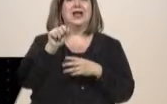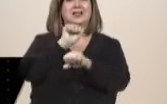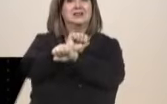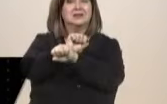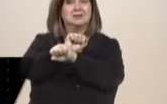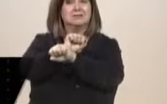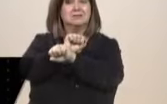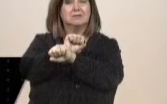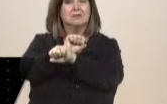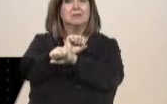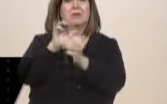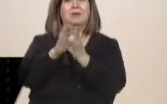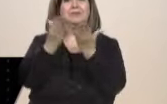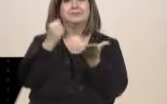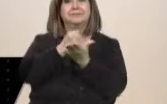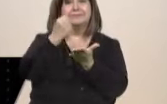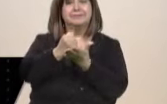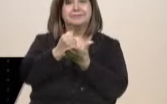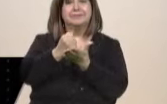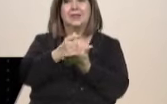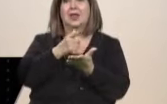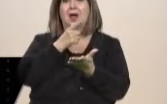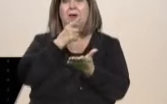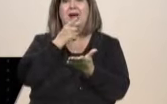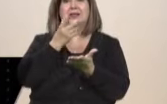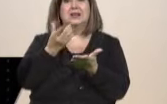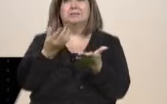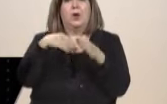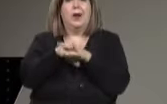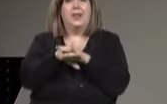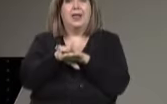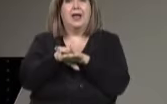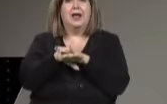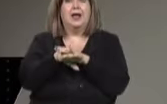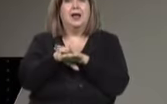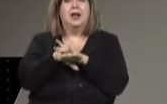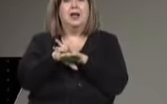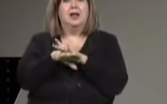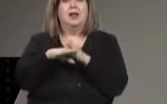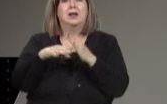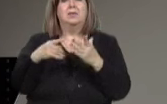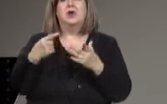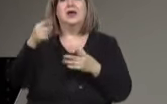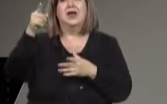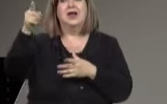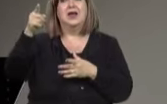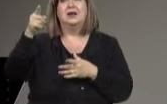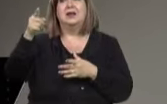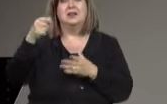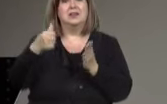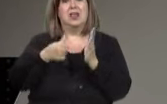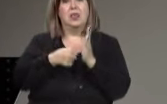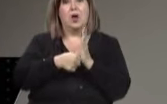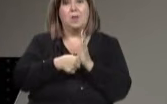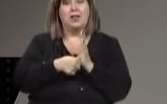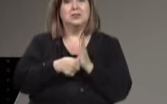momento. Está aparentemente congelada la causa penal, que es por vagabundeo y tránsito indocumentado. A